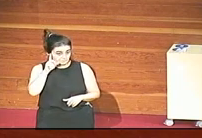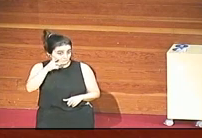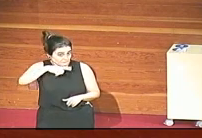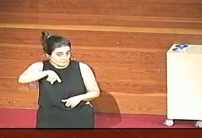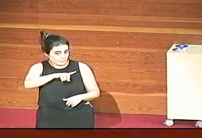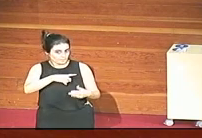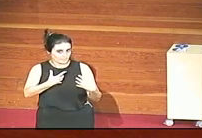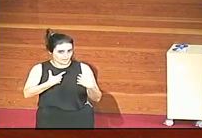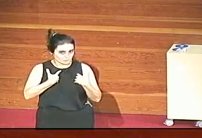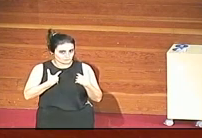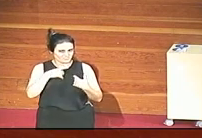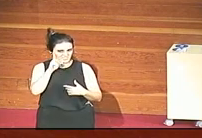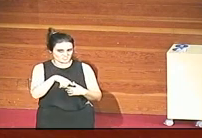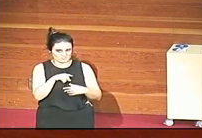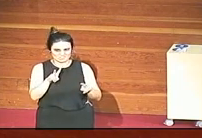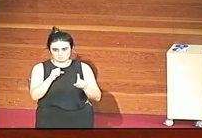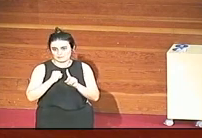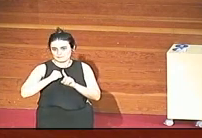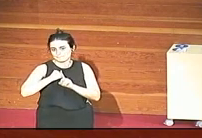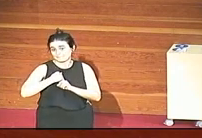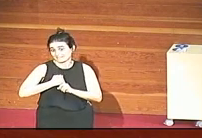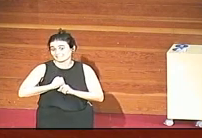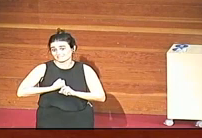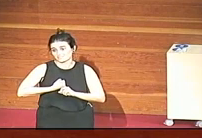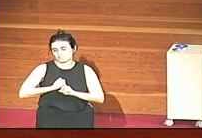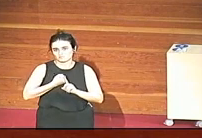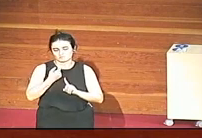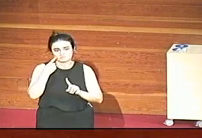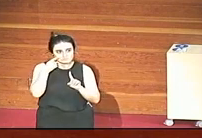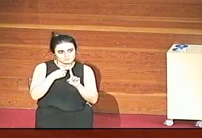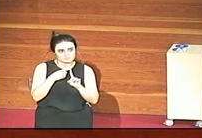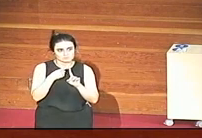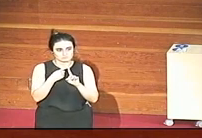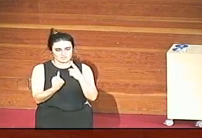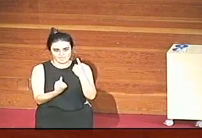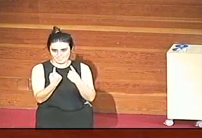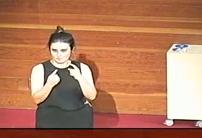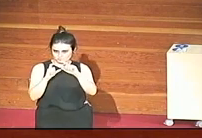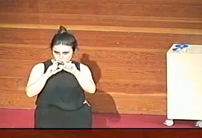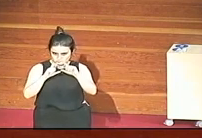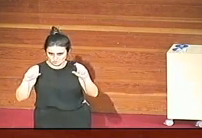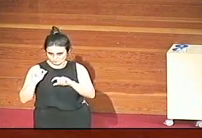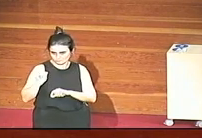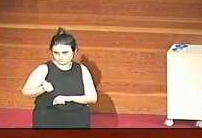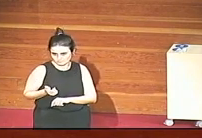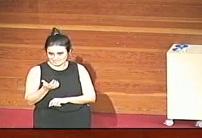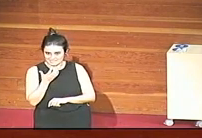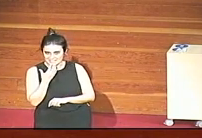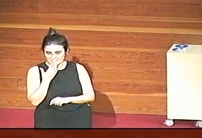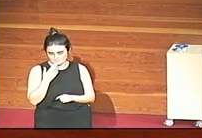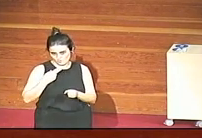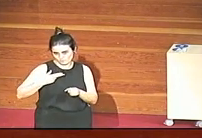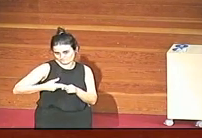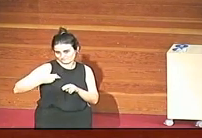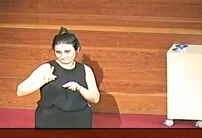todo ese tipo de presiones que pueda haber sobre todo de diversos lobbies como precisamente el de las petroquímicas